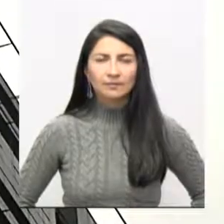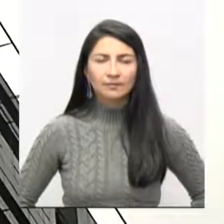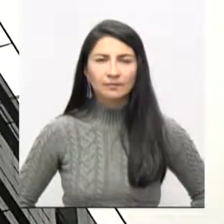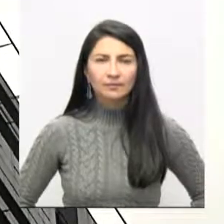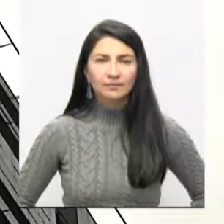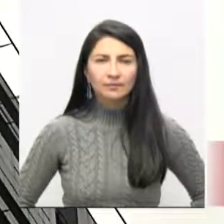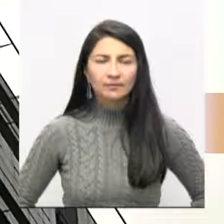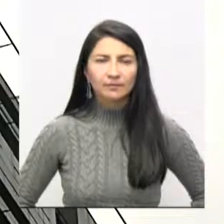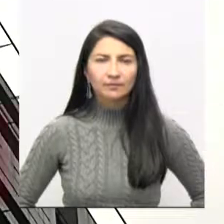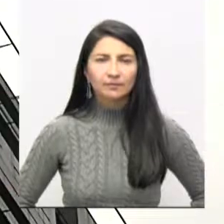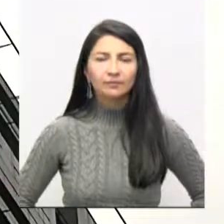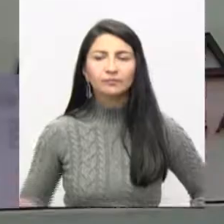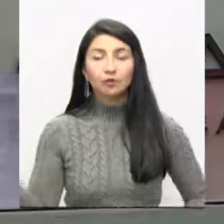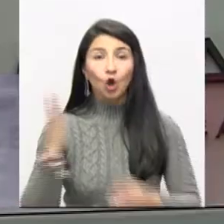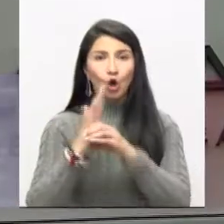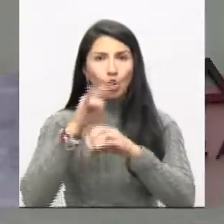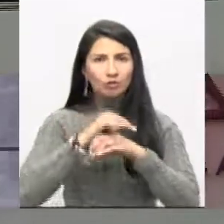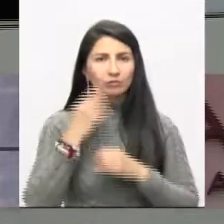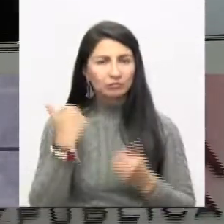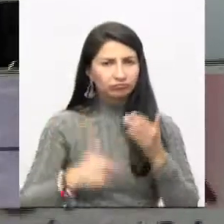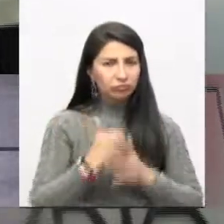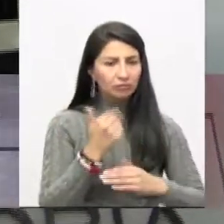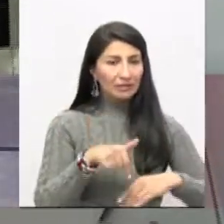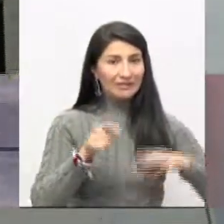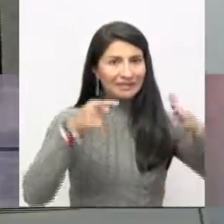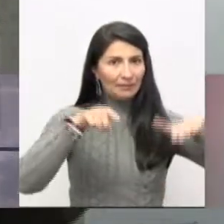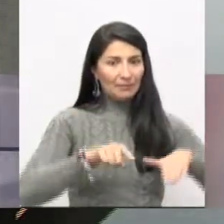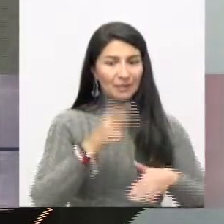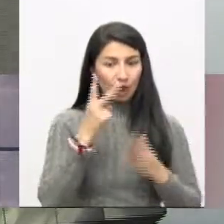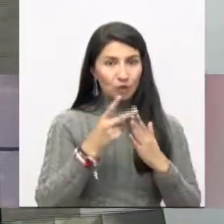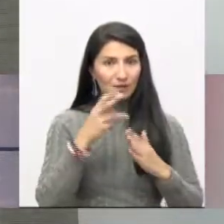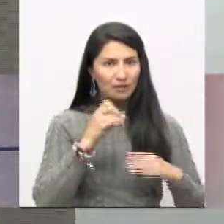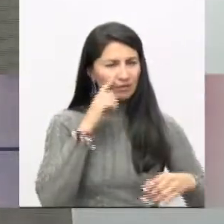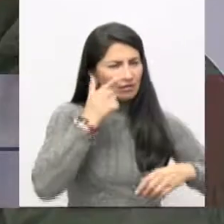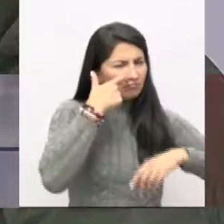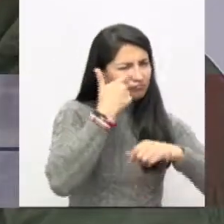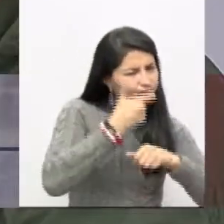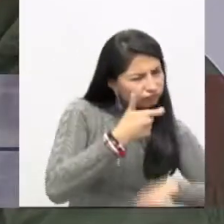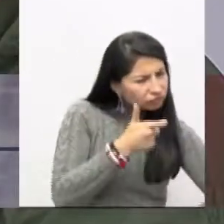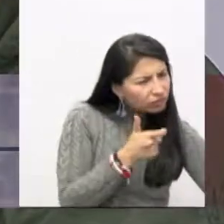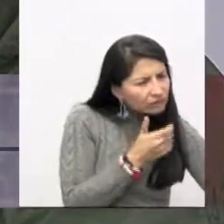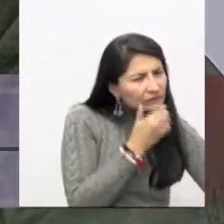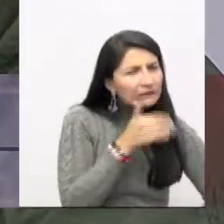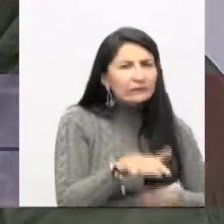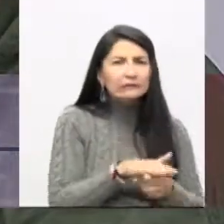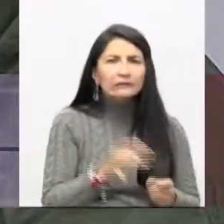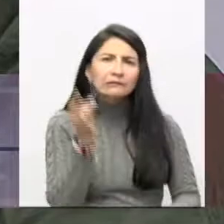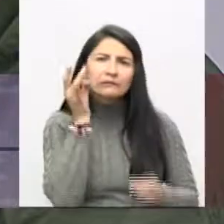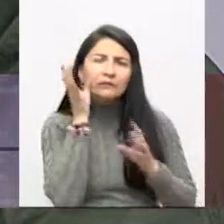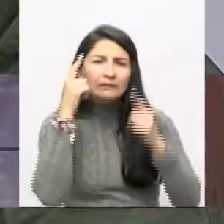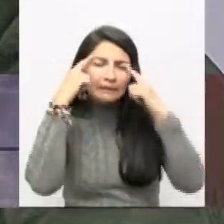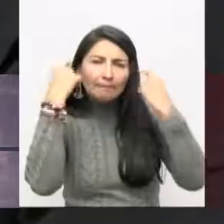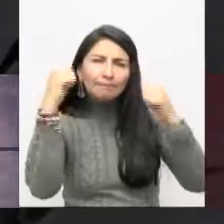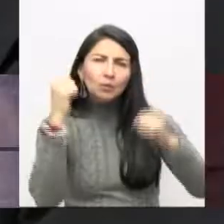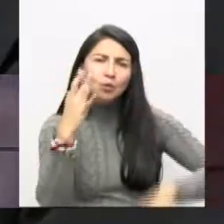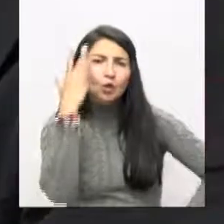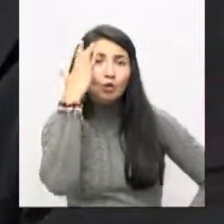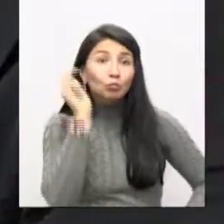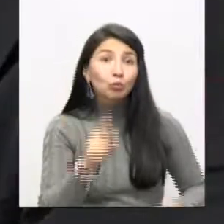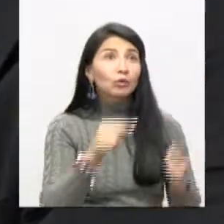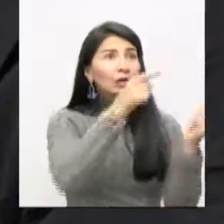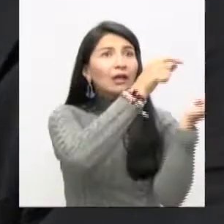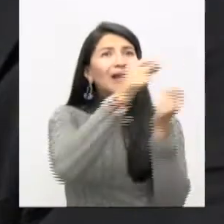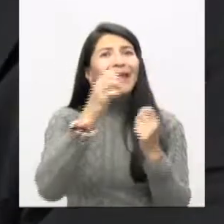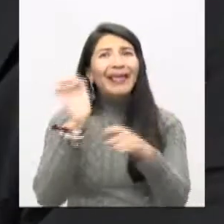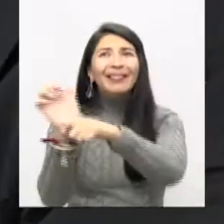Una auditoría realizada por la Contraloría General en el primer semestre de 2018 reveló una situación preocupante, y es que más